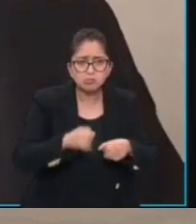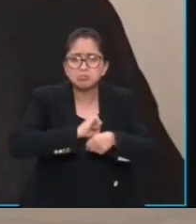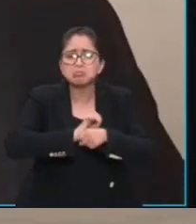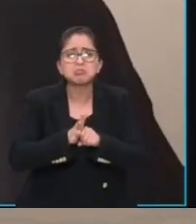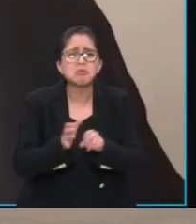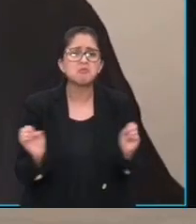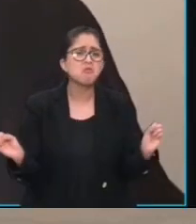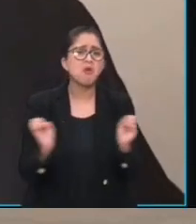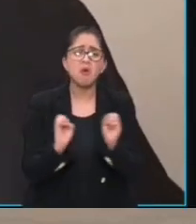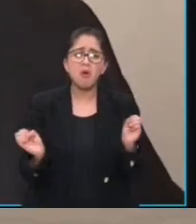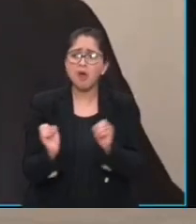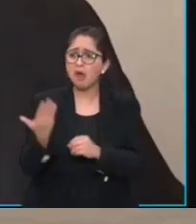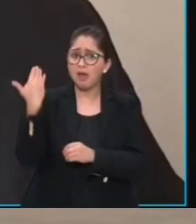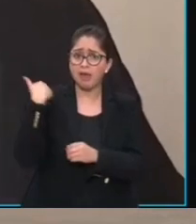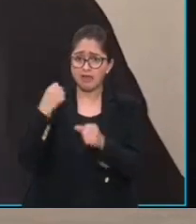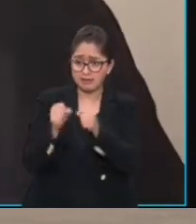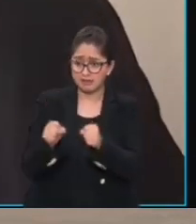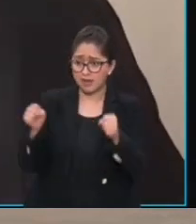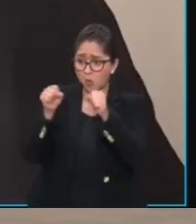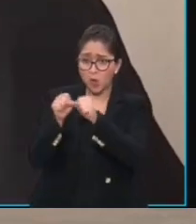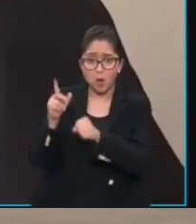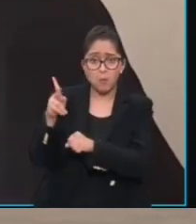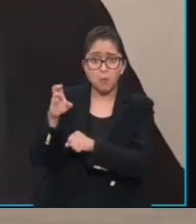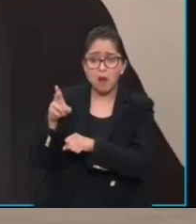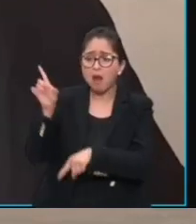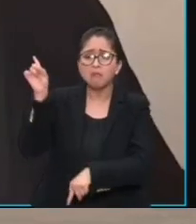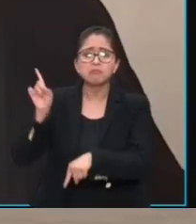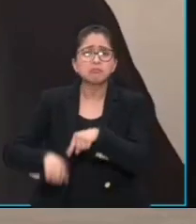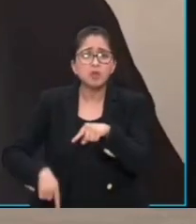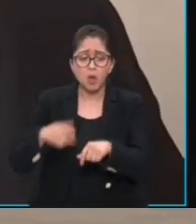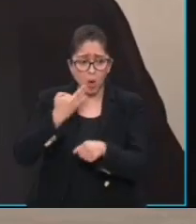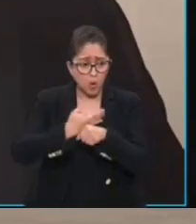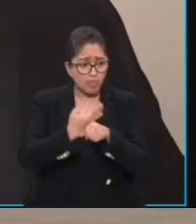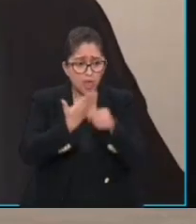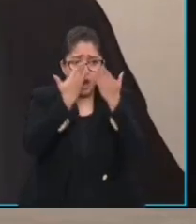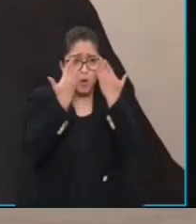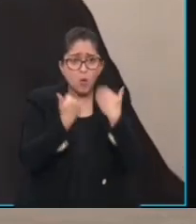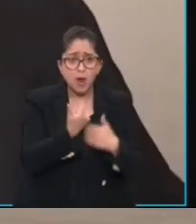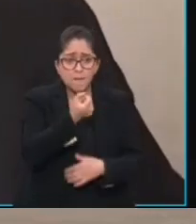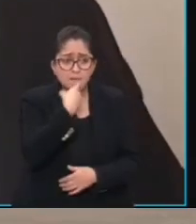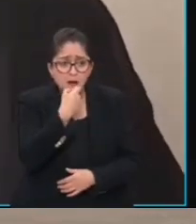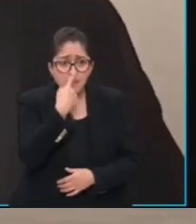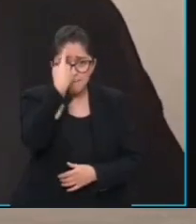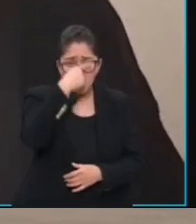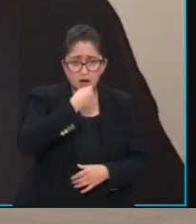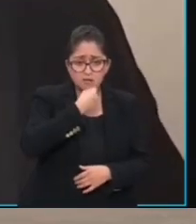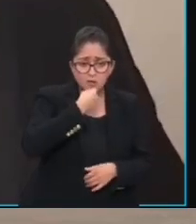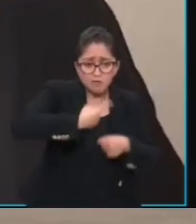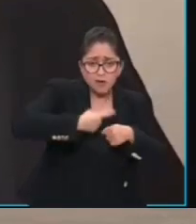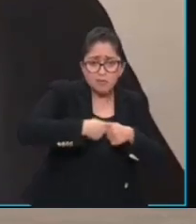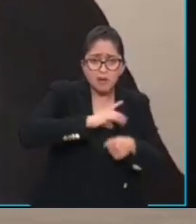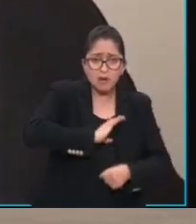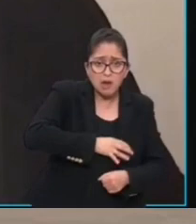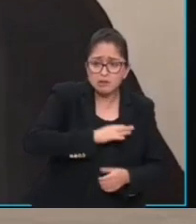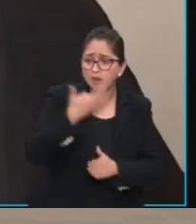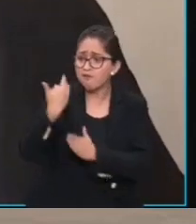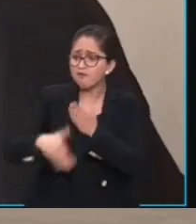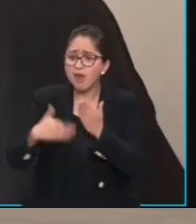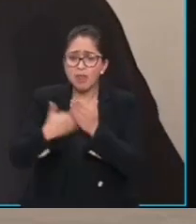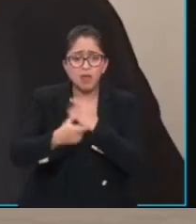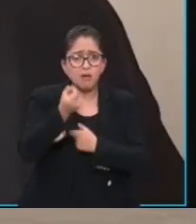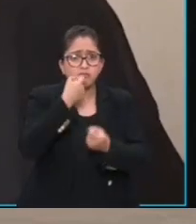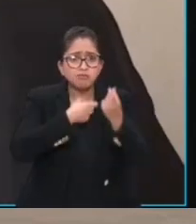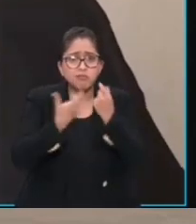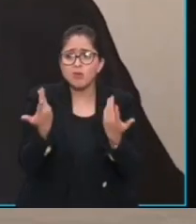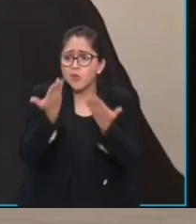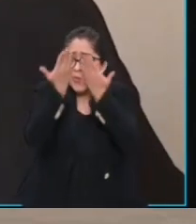que desaparecieron el seguro popular, que no hay medicamentos para los niños que tienen cáncer, que hay desabasto de medicamentos, no hay